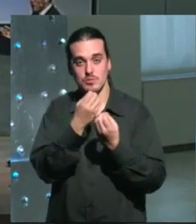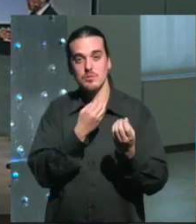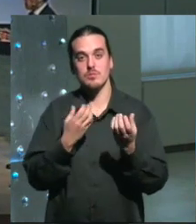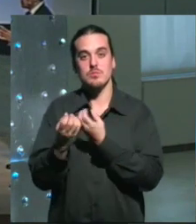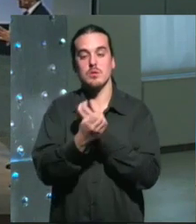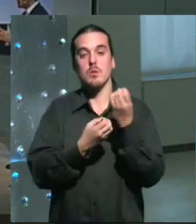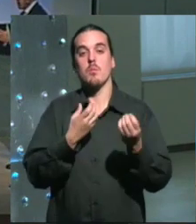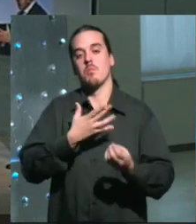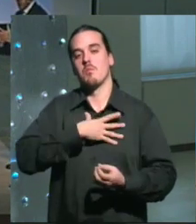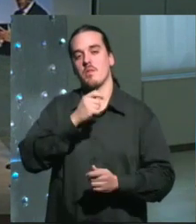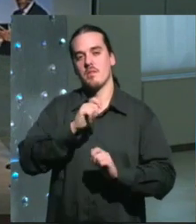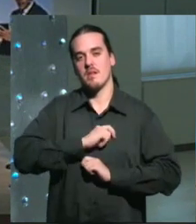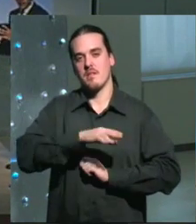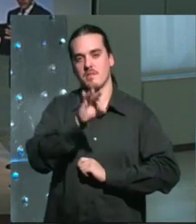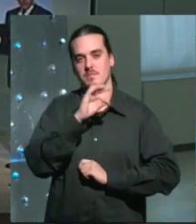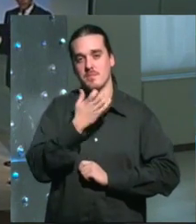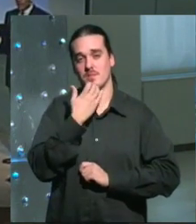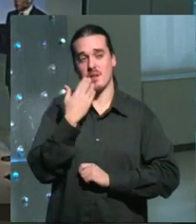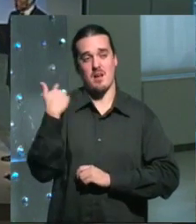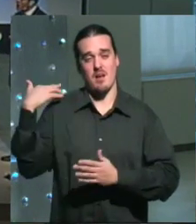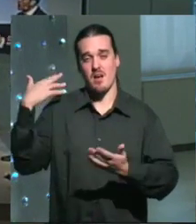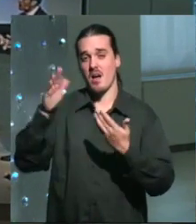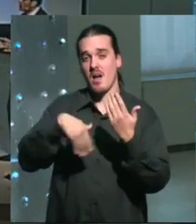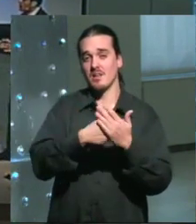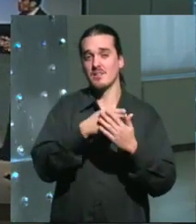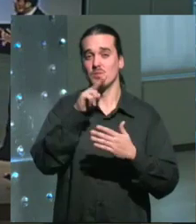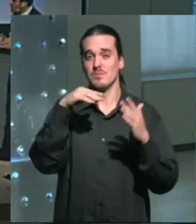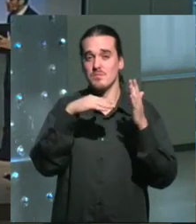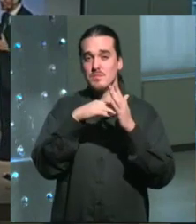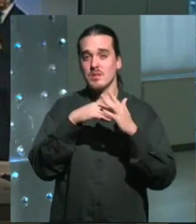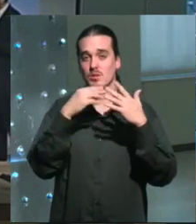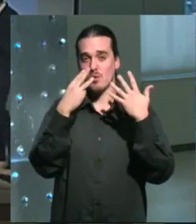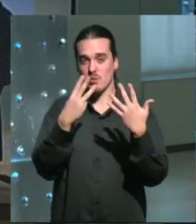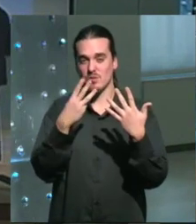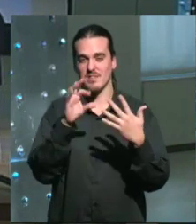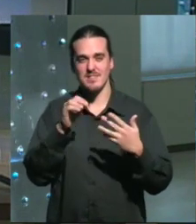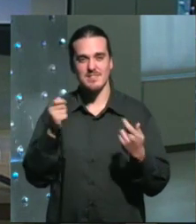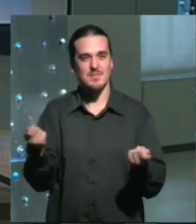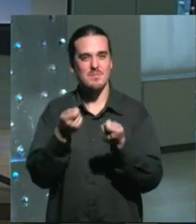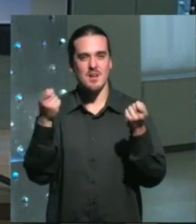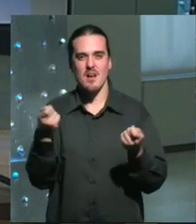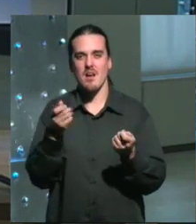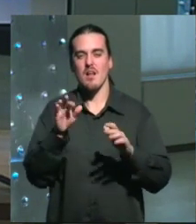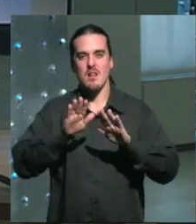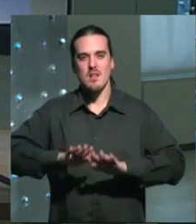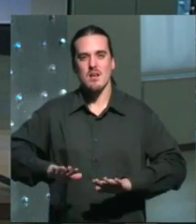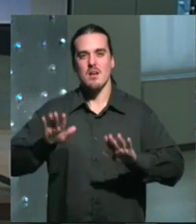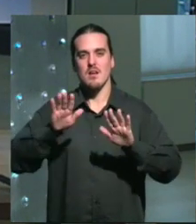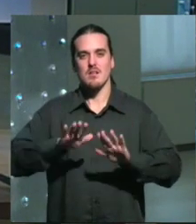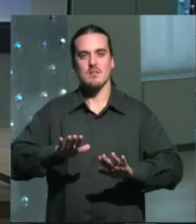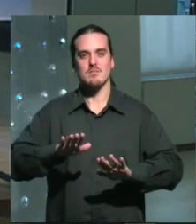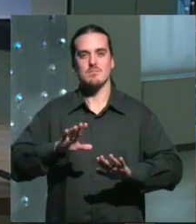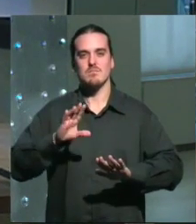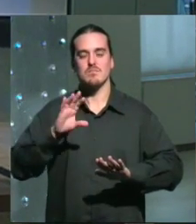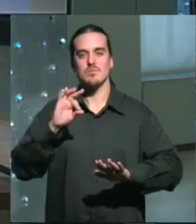hasta el 2008, eran campañas muy rígidas, muy lentas. Me viene a la mente la idea de un transatlántico. Para